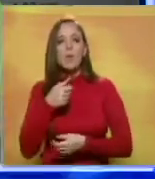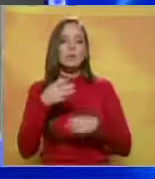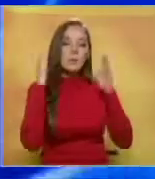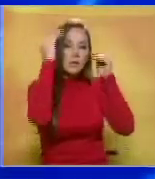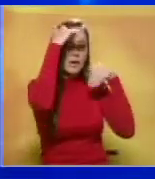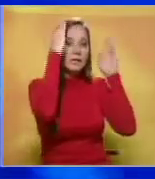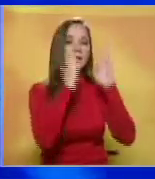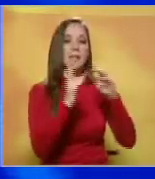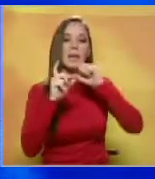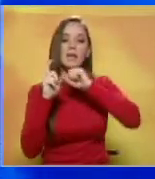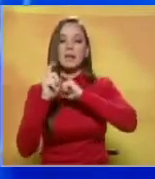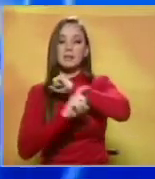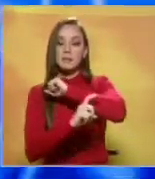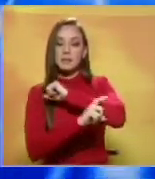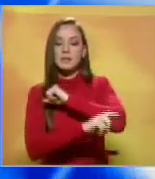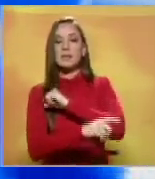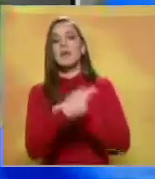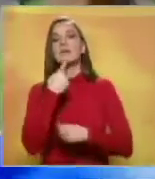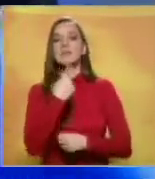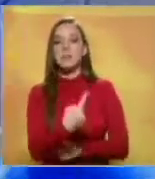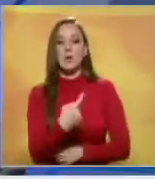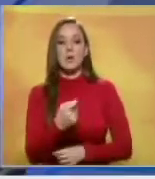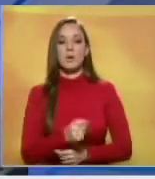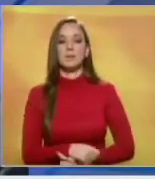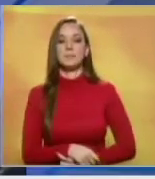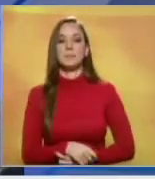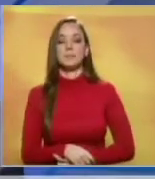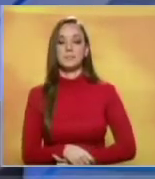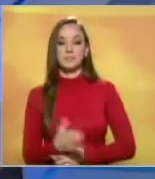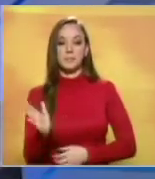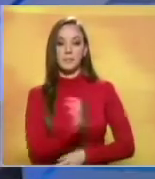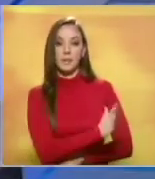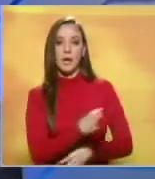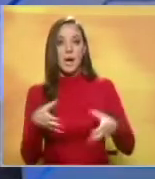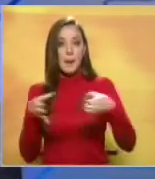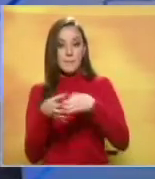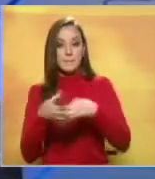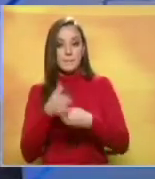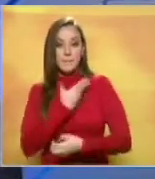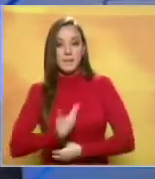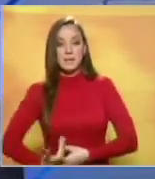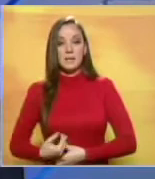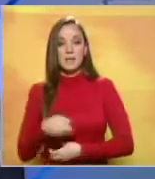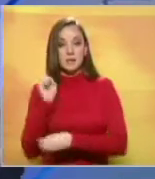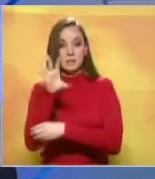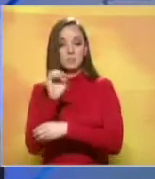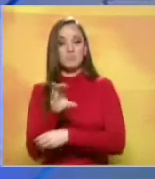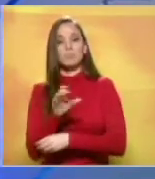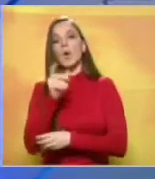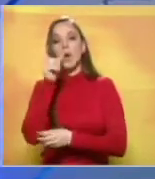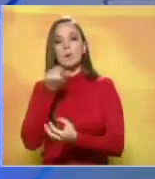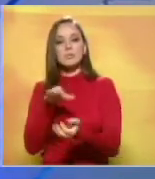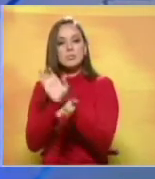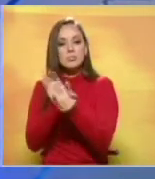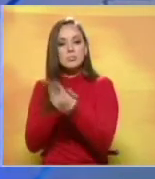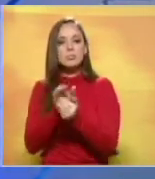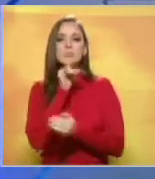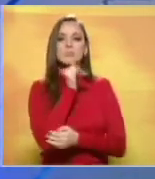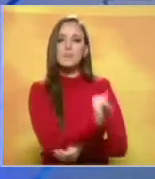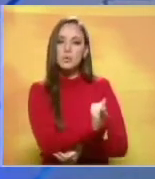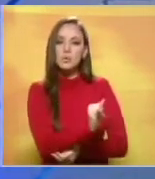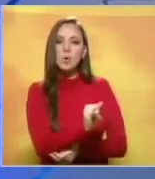retornamos el pase al estudio muchísimas gracias victoria el presidente de la cámara de la construcción y el estado nueva esparta juan carlos melián denunció que